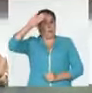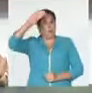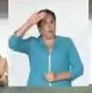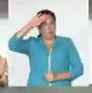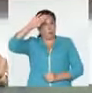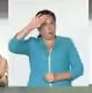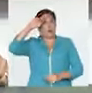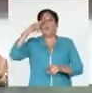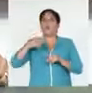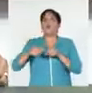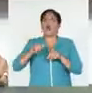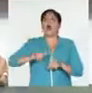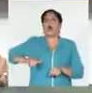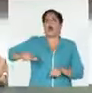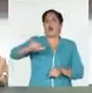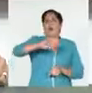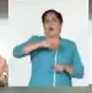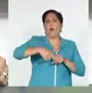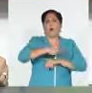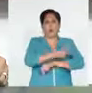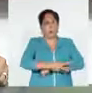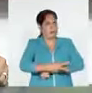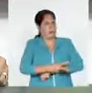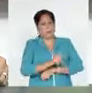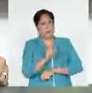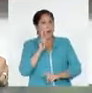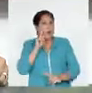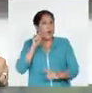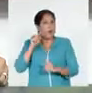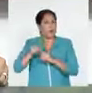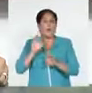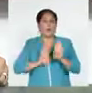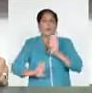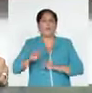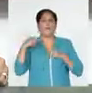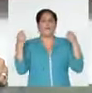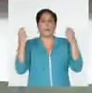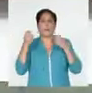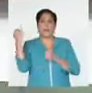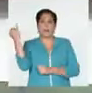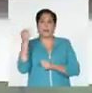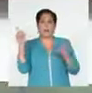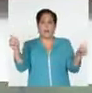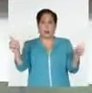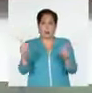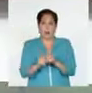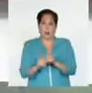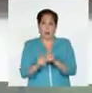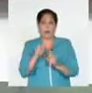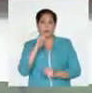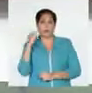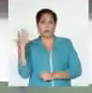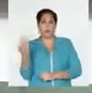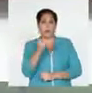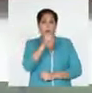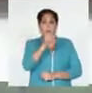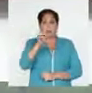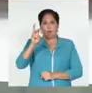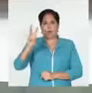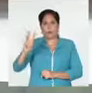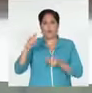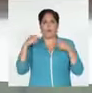de homogeneización cultural es uno de los propósitos que defiende el Festival Internacional Varadero gourmet en su décimo tercera edición